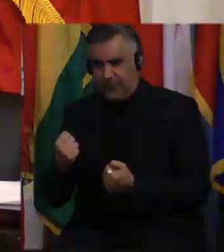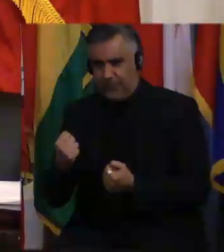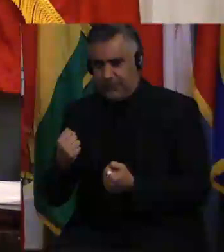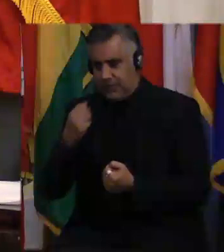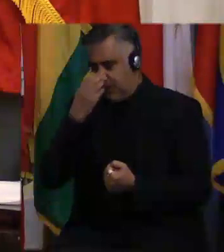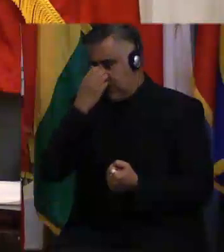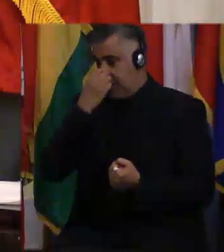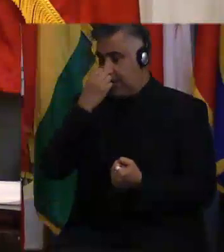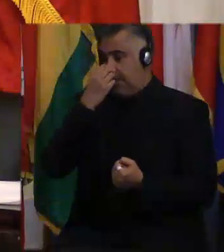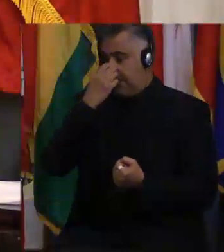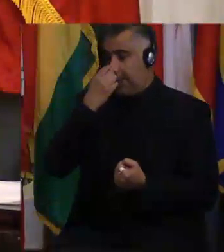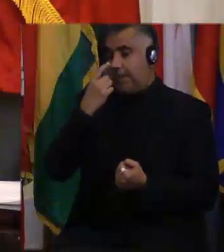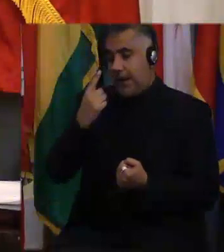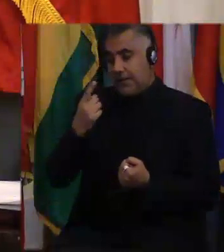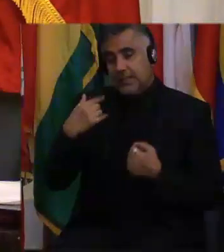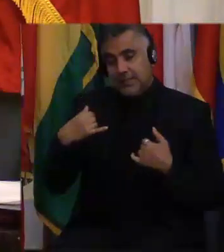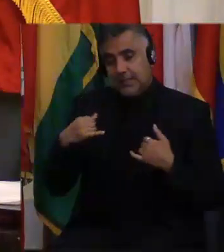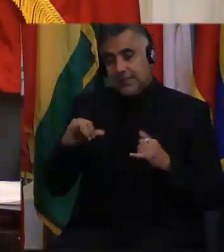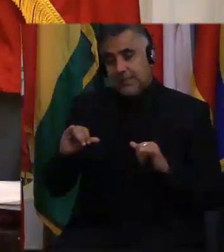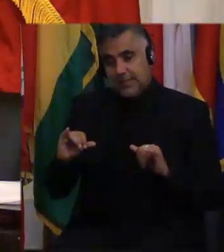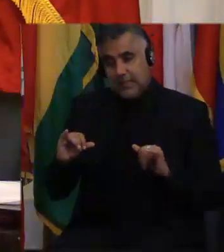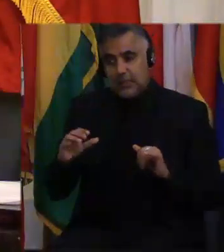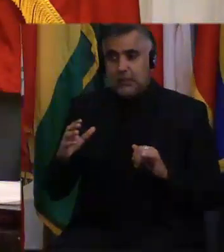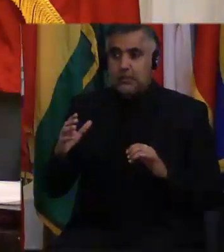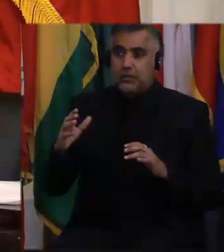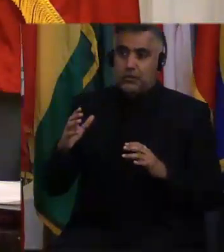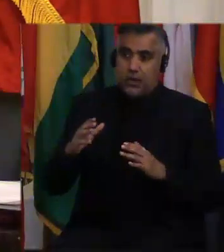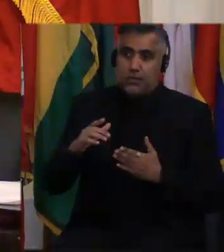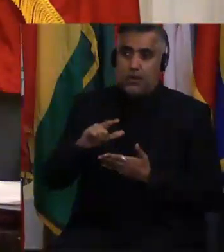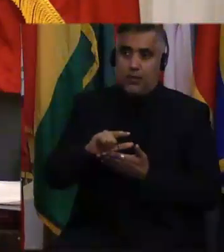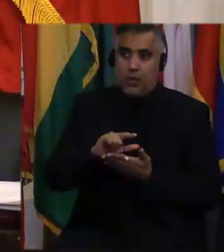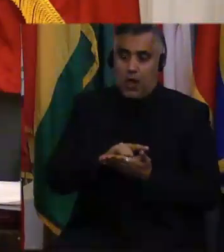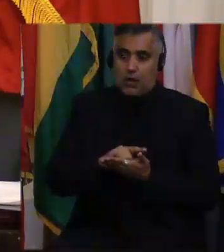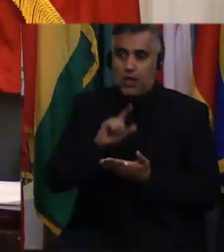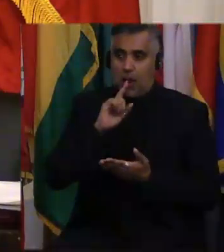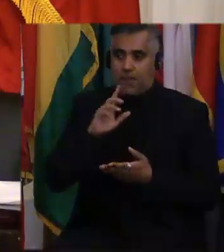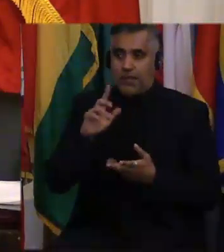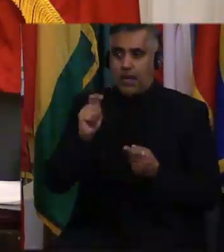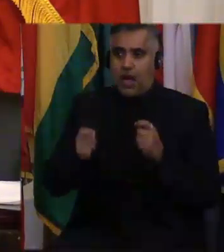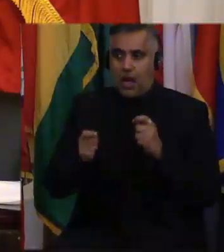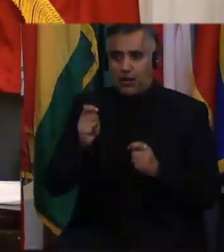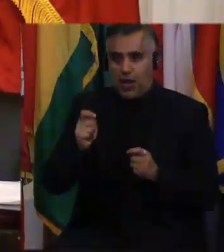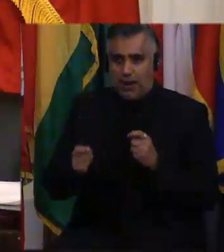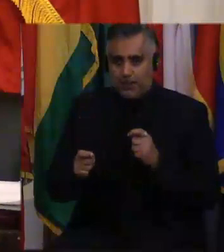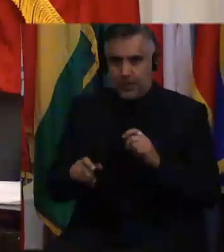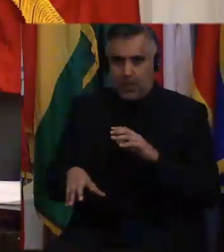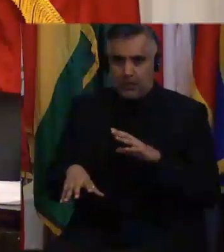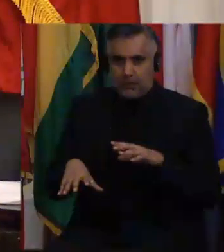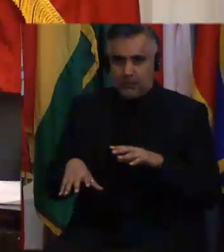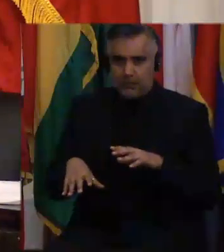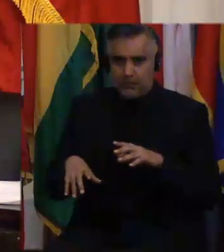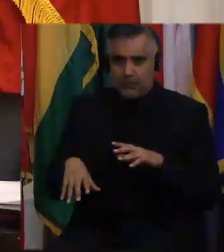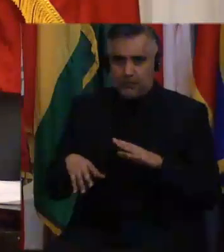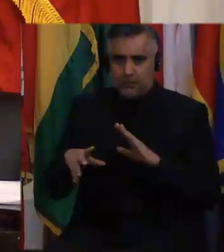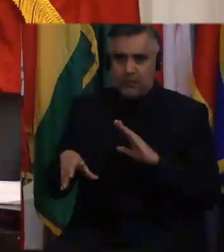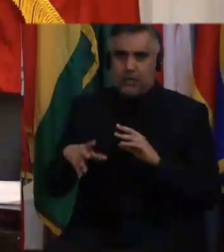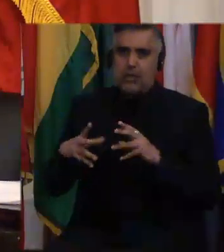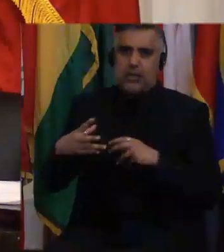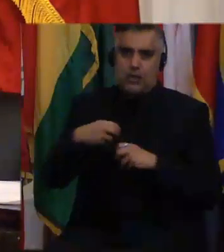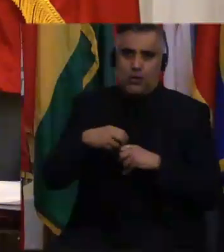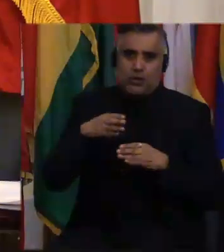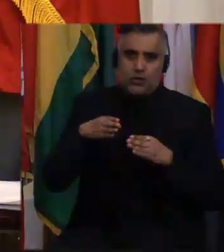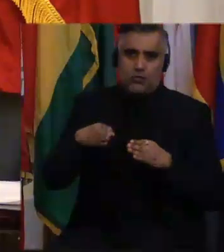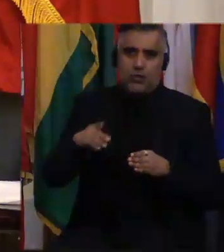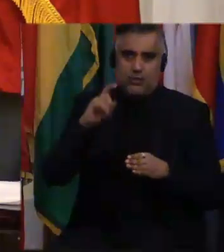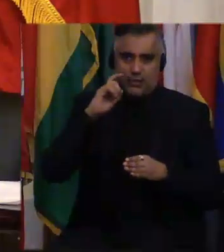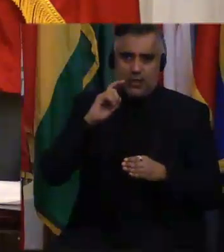algunas leyes para el hostigamiento sexual callejero. Y estamos empezando también, y también los indicadores que tenemos para